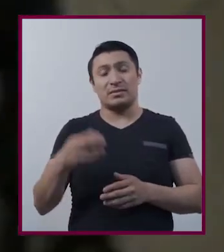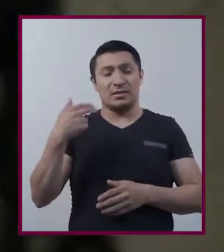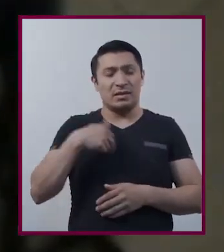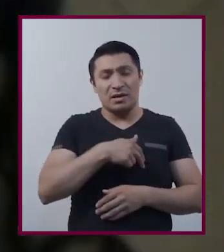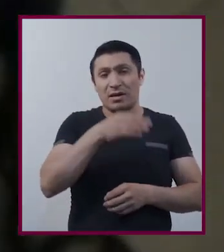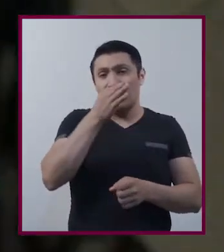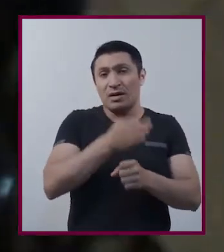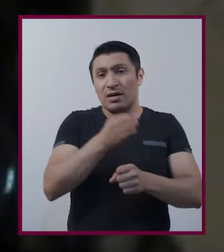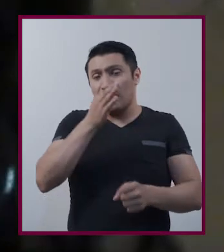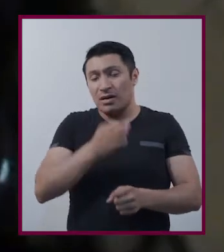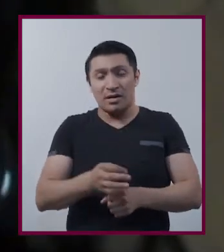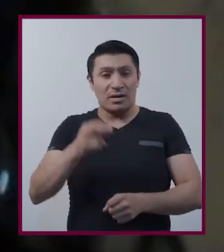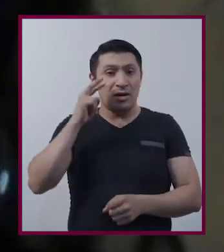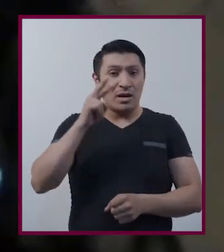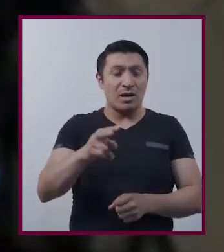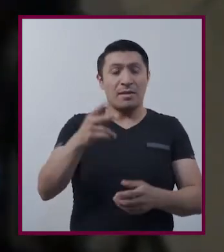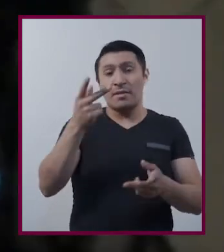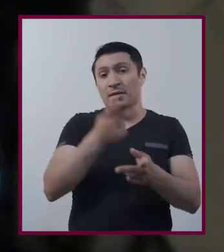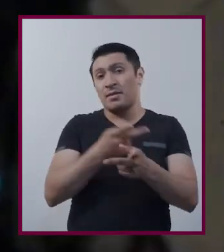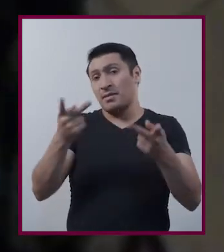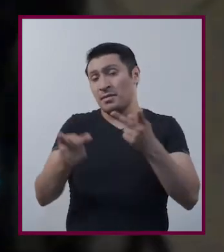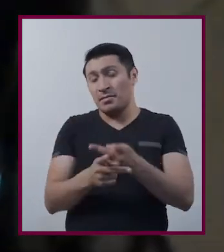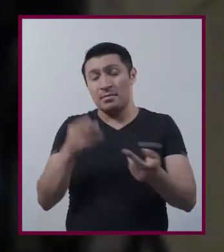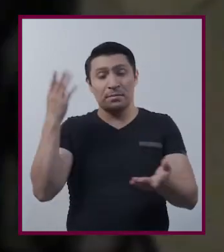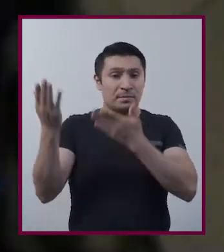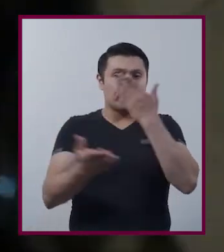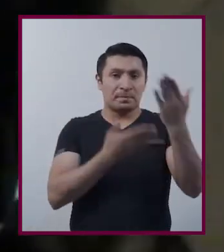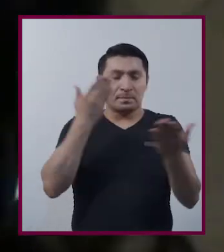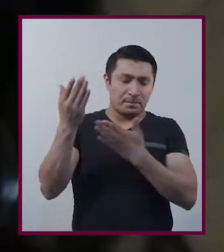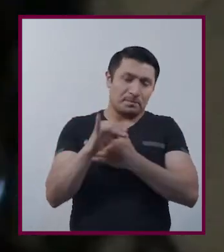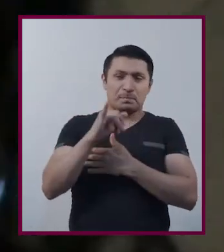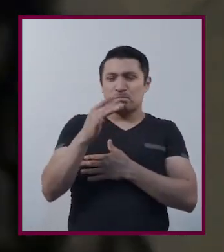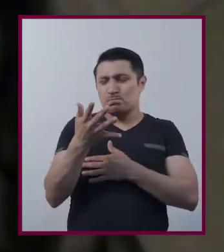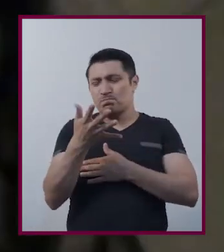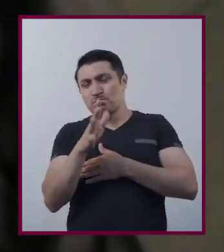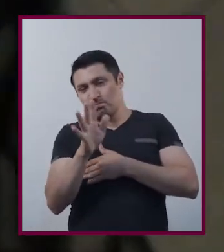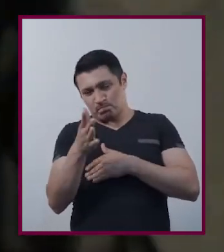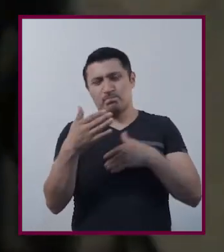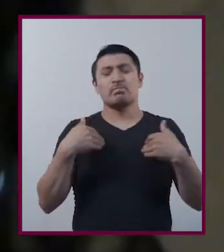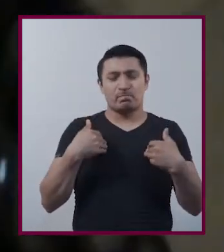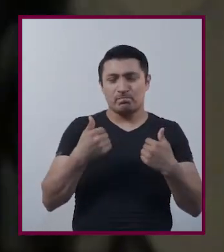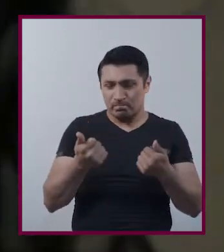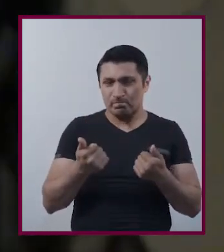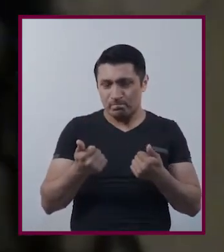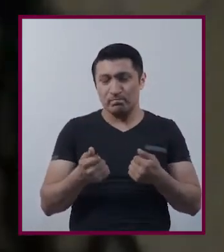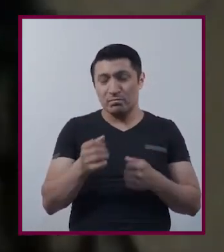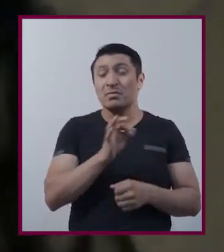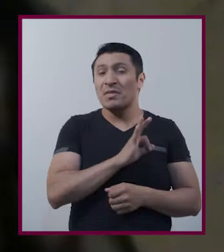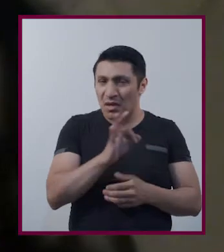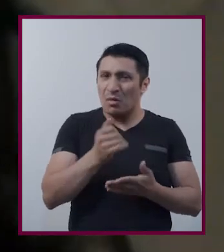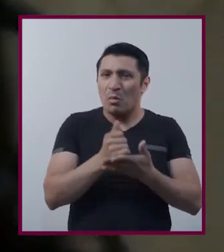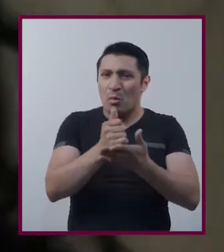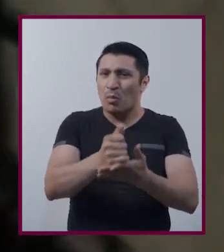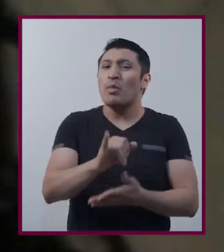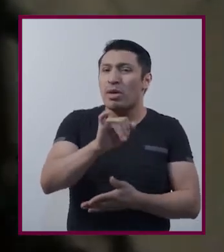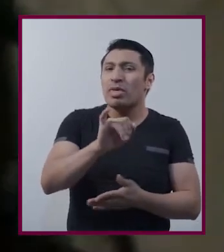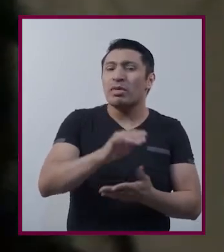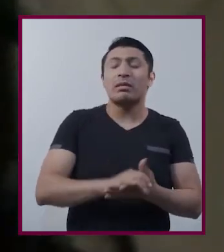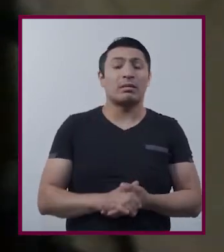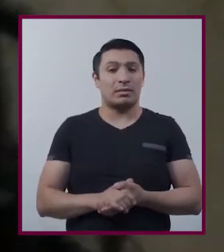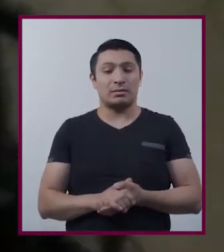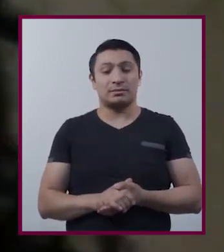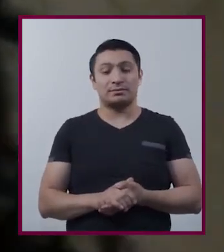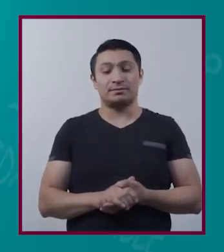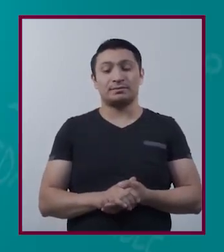raíz de lo que hemos estado viendo ahorita en la prepa, sí, más o menos sí lo he entendido y sí nos